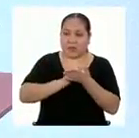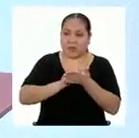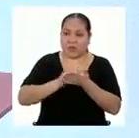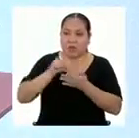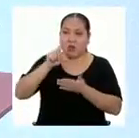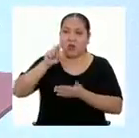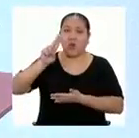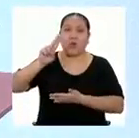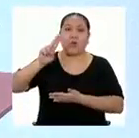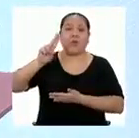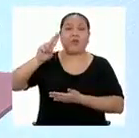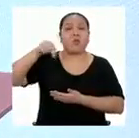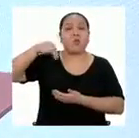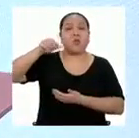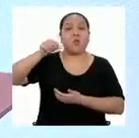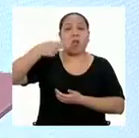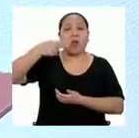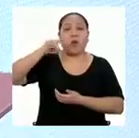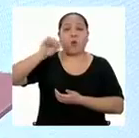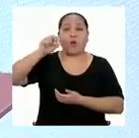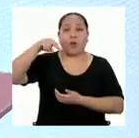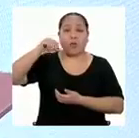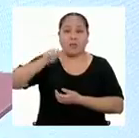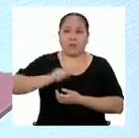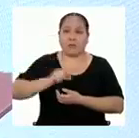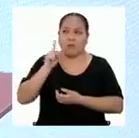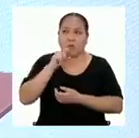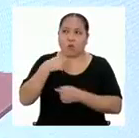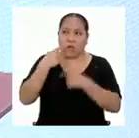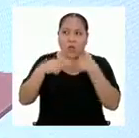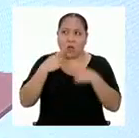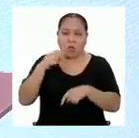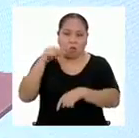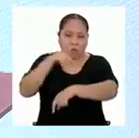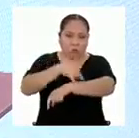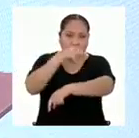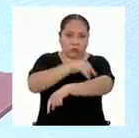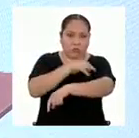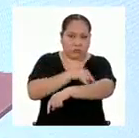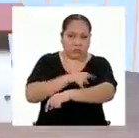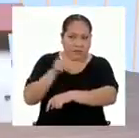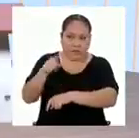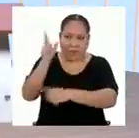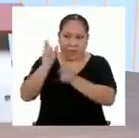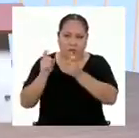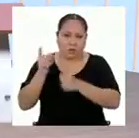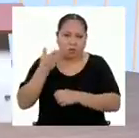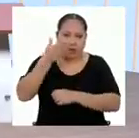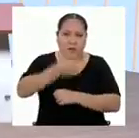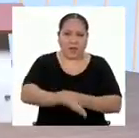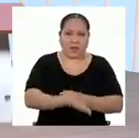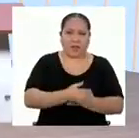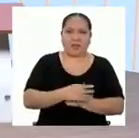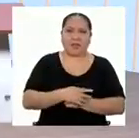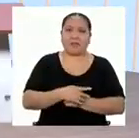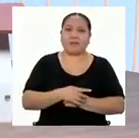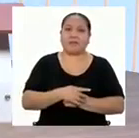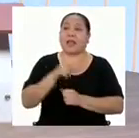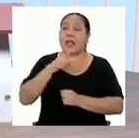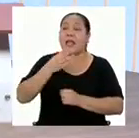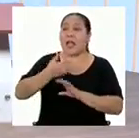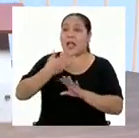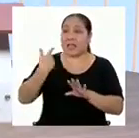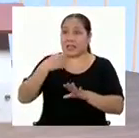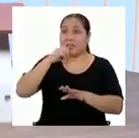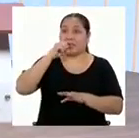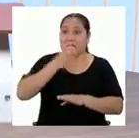hubiese contado sobre los mosquitos, no lo hubiera hecho de una forma para desanimar a la gente de que vaya. Es más, antes de ir te dicen